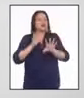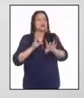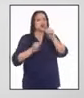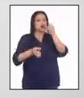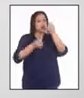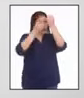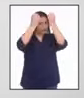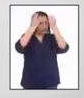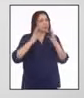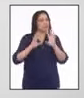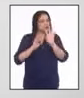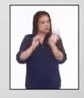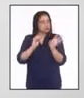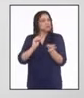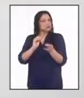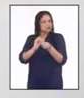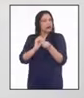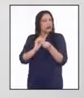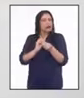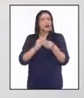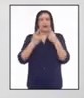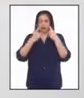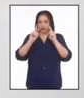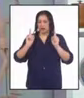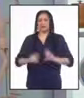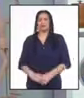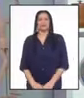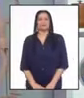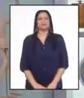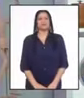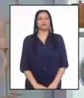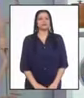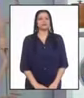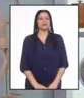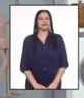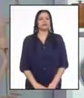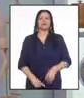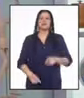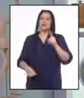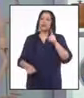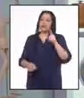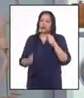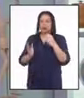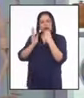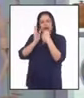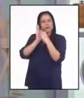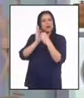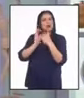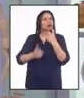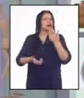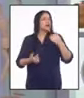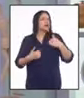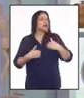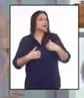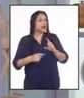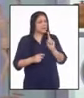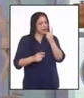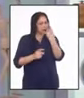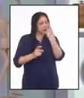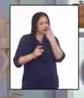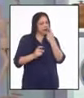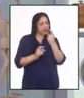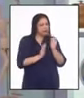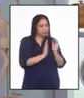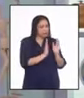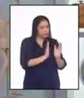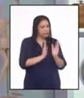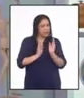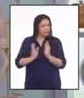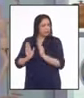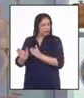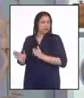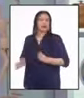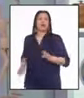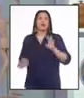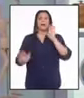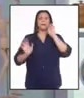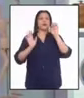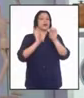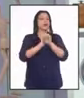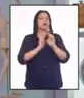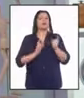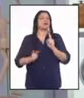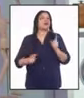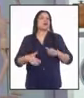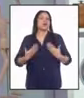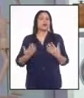información complementarias y divergentes. Y ese criterio lo debemos tener en cuenta desde la planificación. Por ejemplo, no